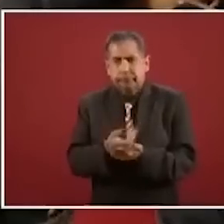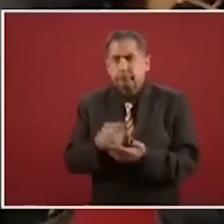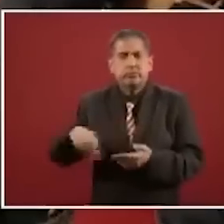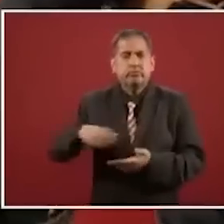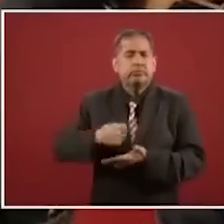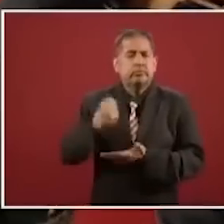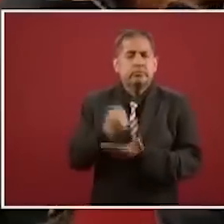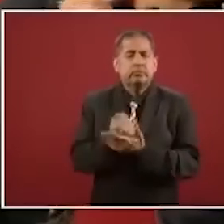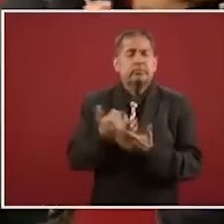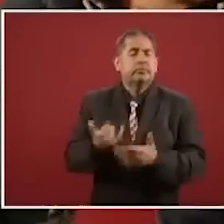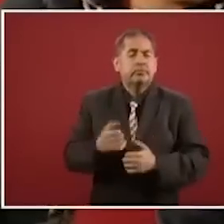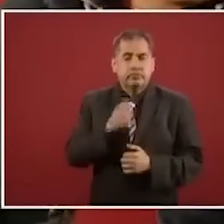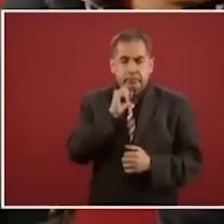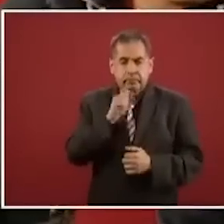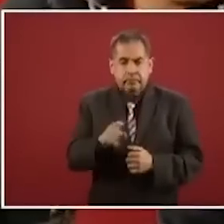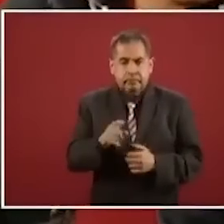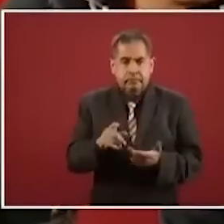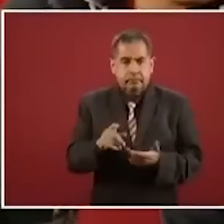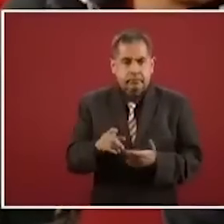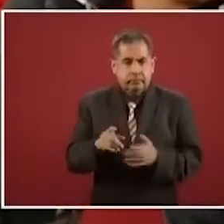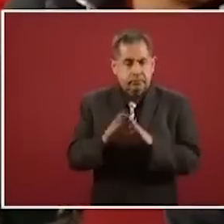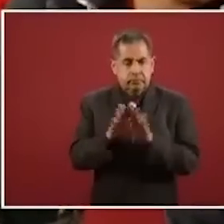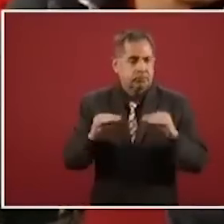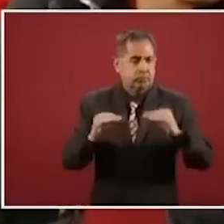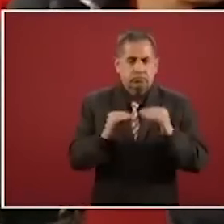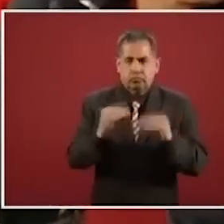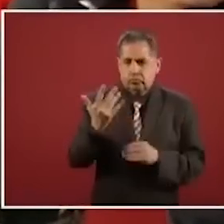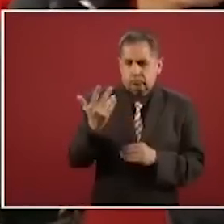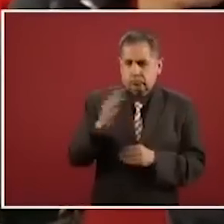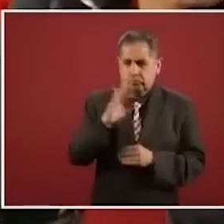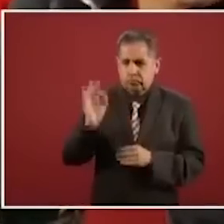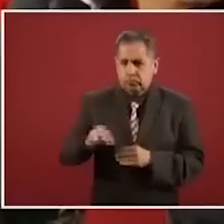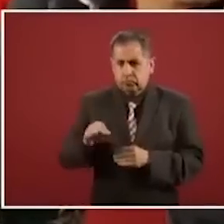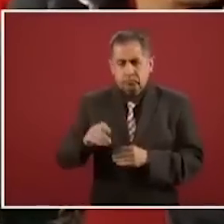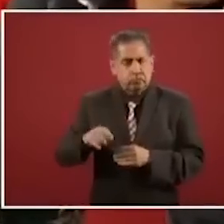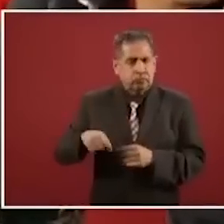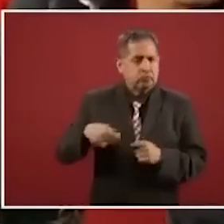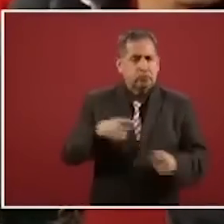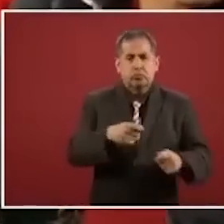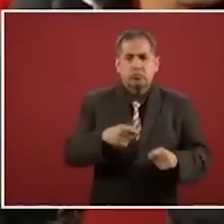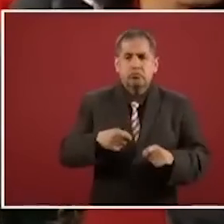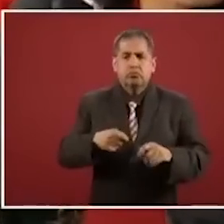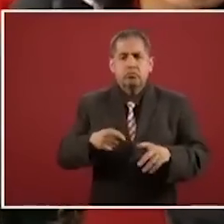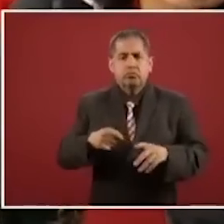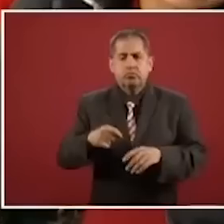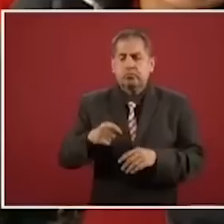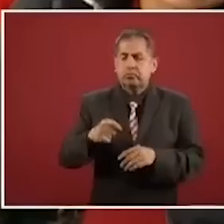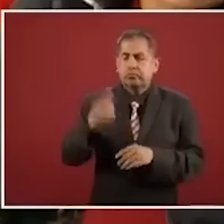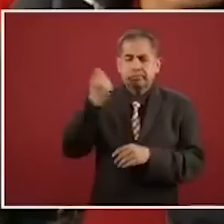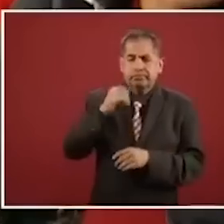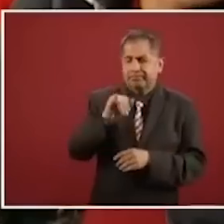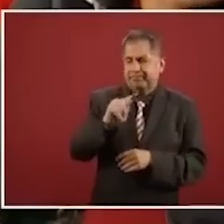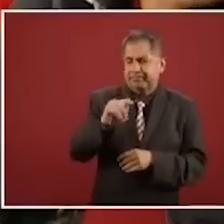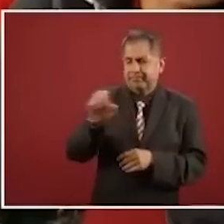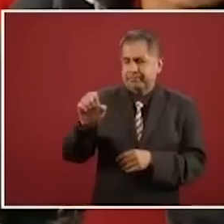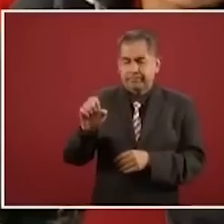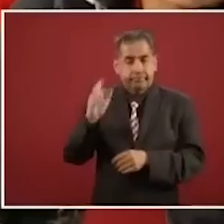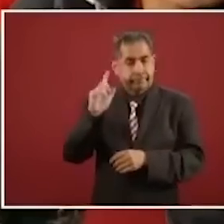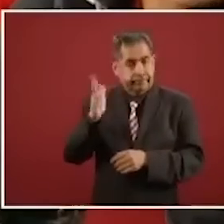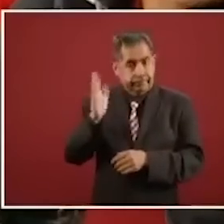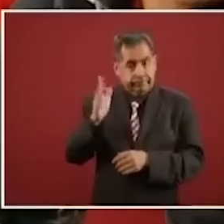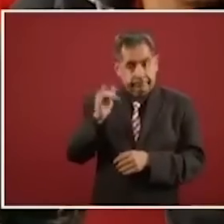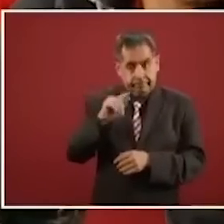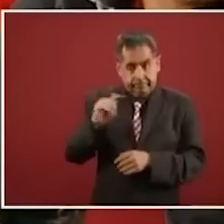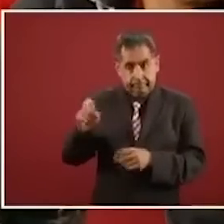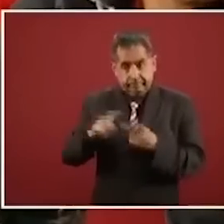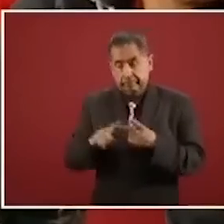aprobaron y que consistía en un equivalente al 50% de la que concede el ISSSTE a quienes ya están pensionados y